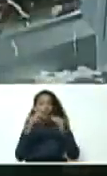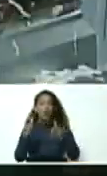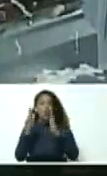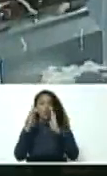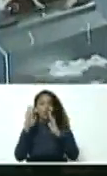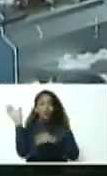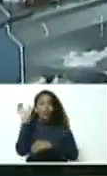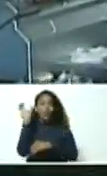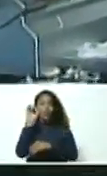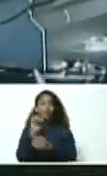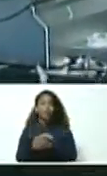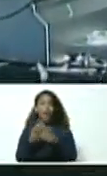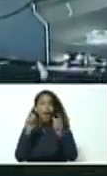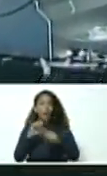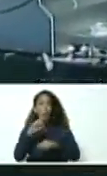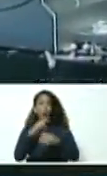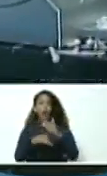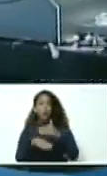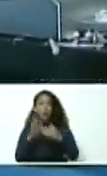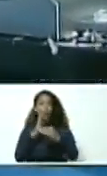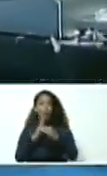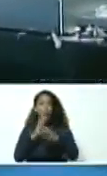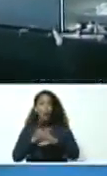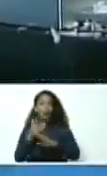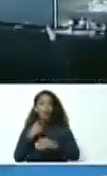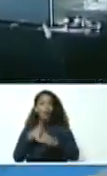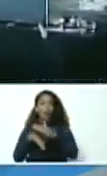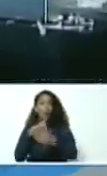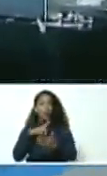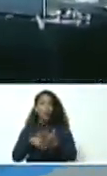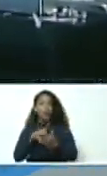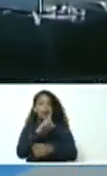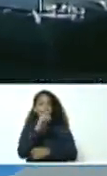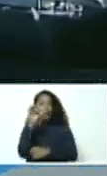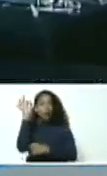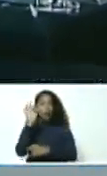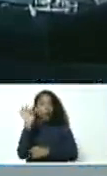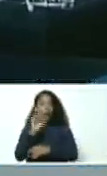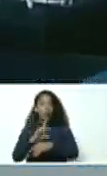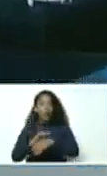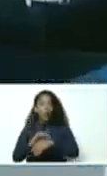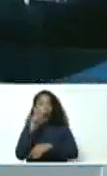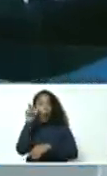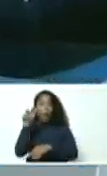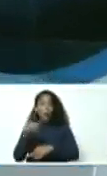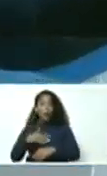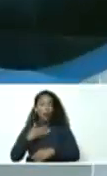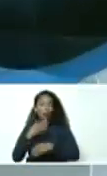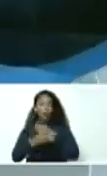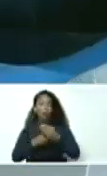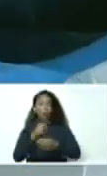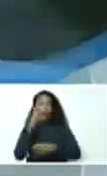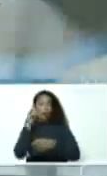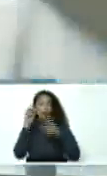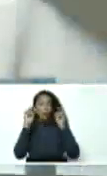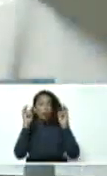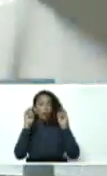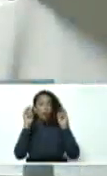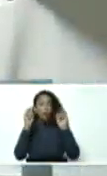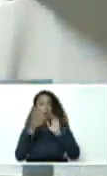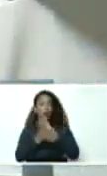de Caracas. Y aquí no vamos a parar porque vamos a cumplir el 100%. El doctor Gilberto nos puede dar un parte de